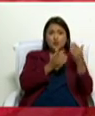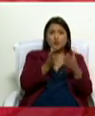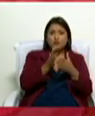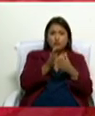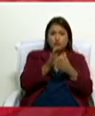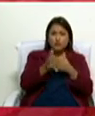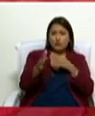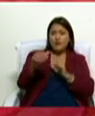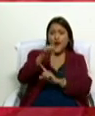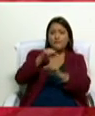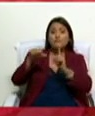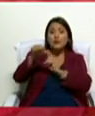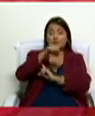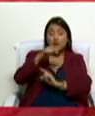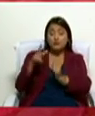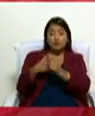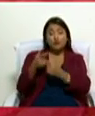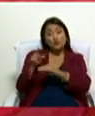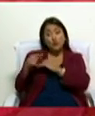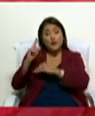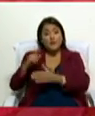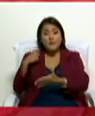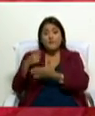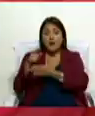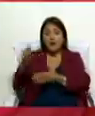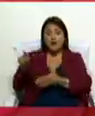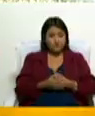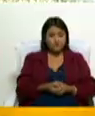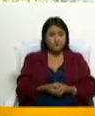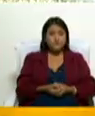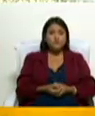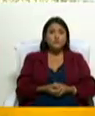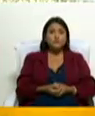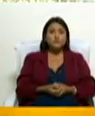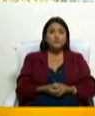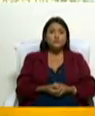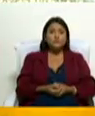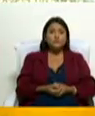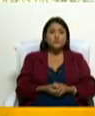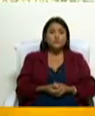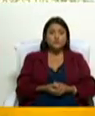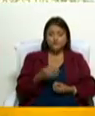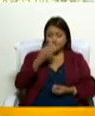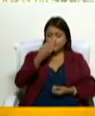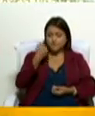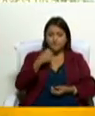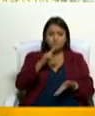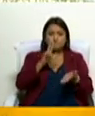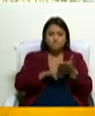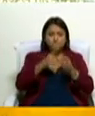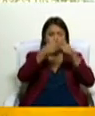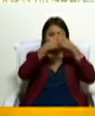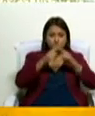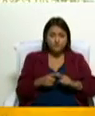vista ambiental en la zona de la guayana se acaba de aprobar un